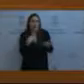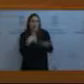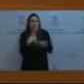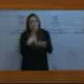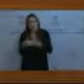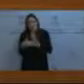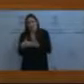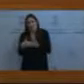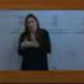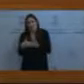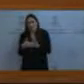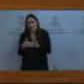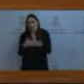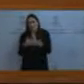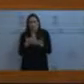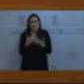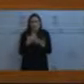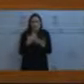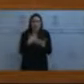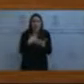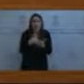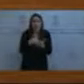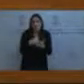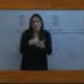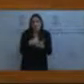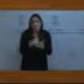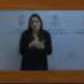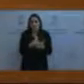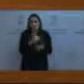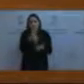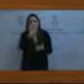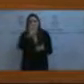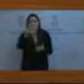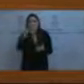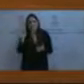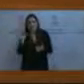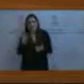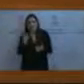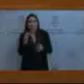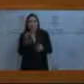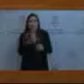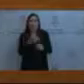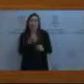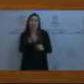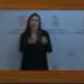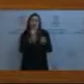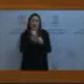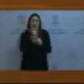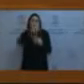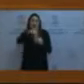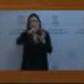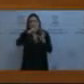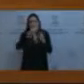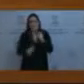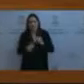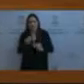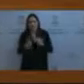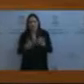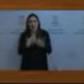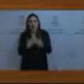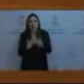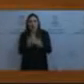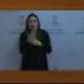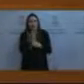de una sugerencia de proposiciones del sindicato CESIF de los trabajadores de la Administración de Justicia, donde plantea muchas de estas reivindicaciones y yo creo